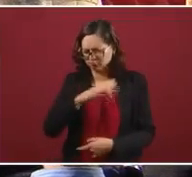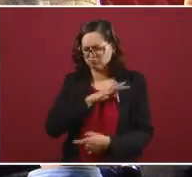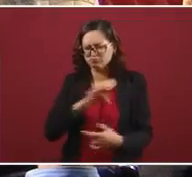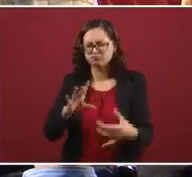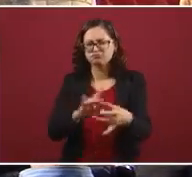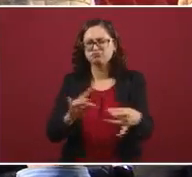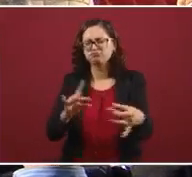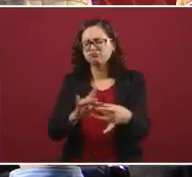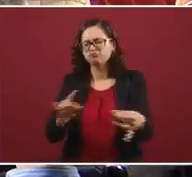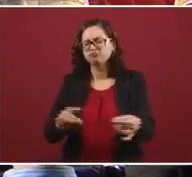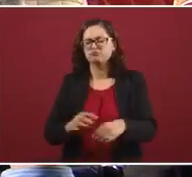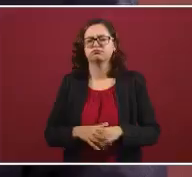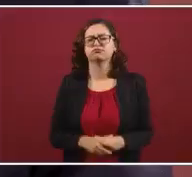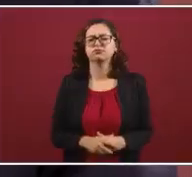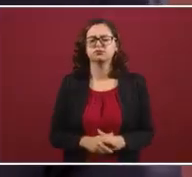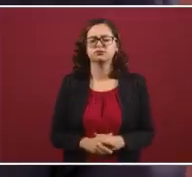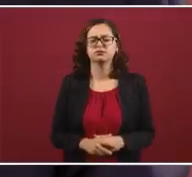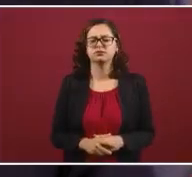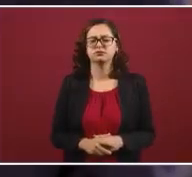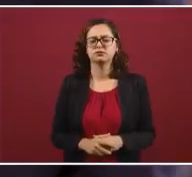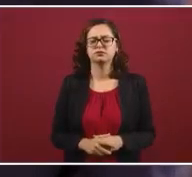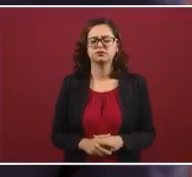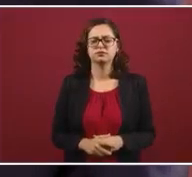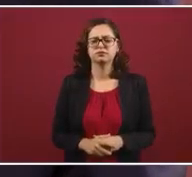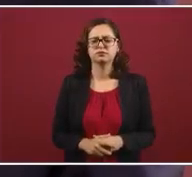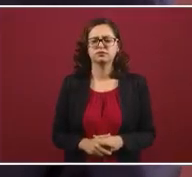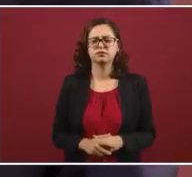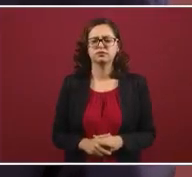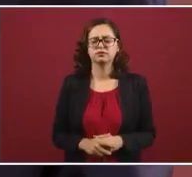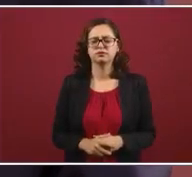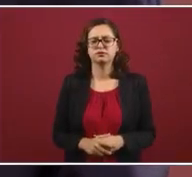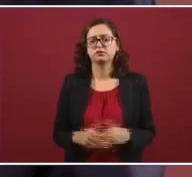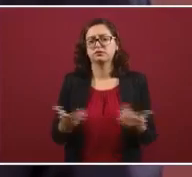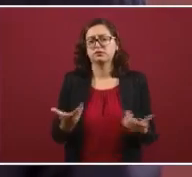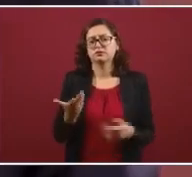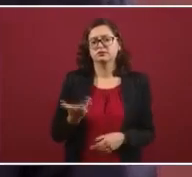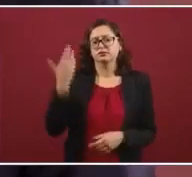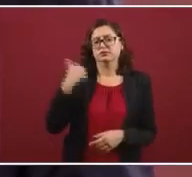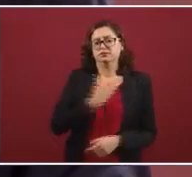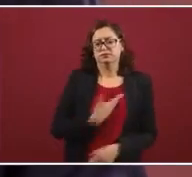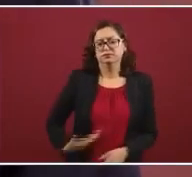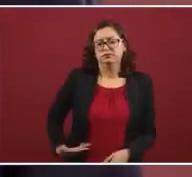llegó un momento en que Juárez escribió,